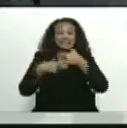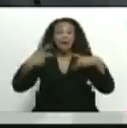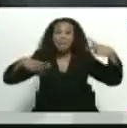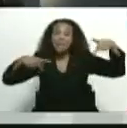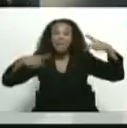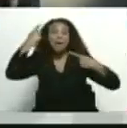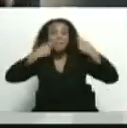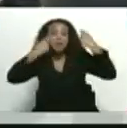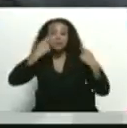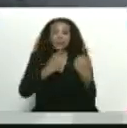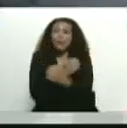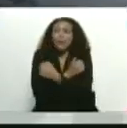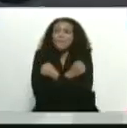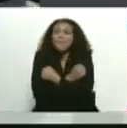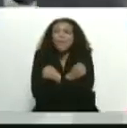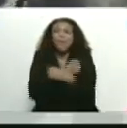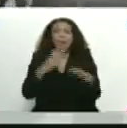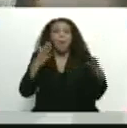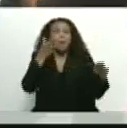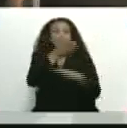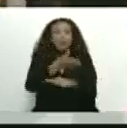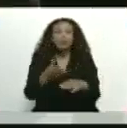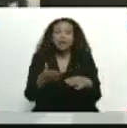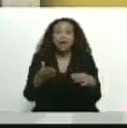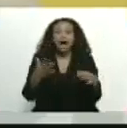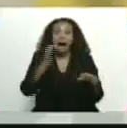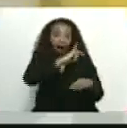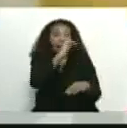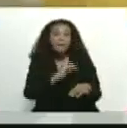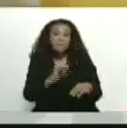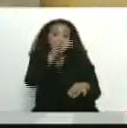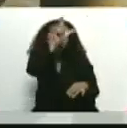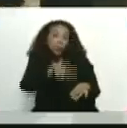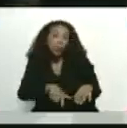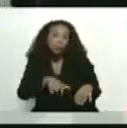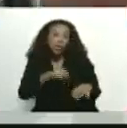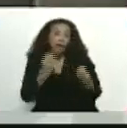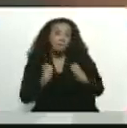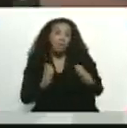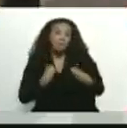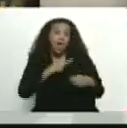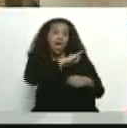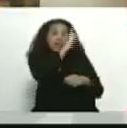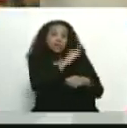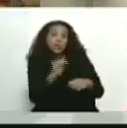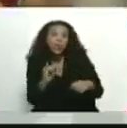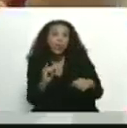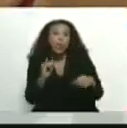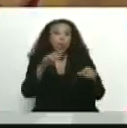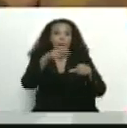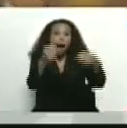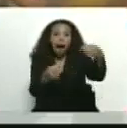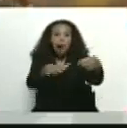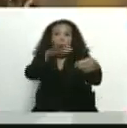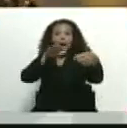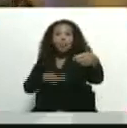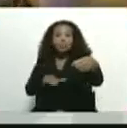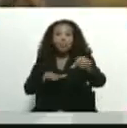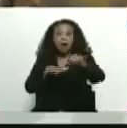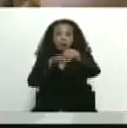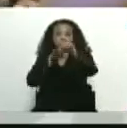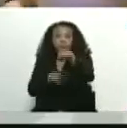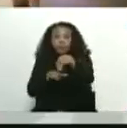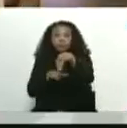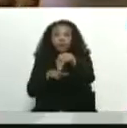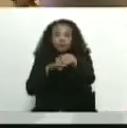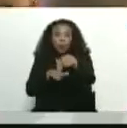Expresión del amor. Alguien de ahí del Zulia venía en el carro de atrás y luego en el aeropuerto alguien